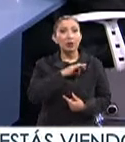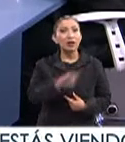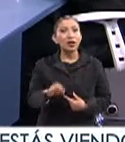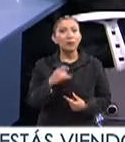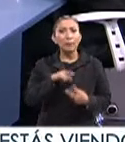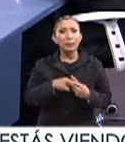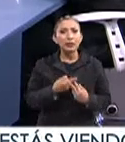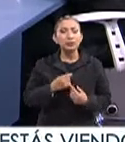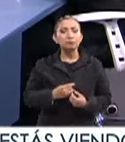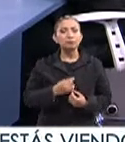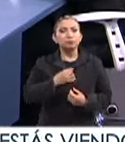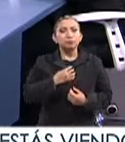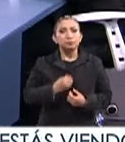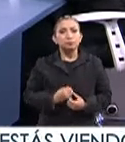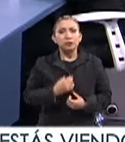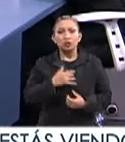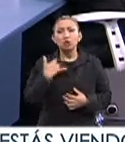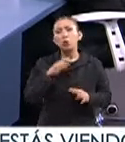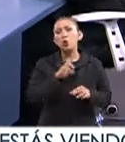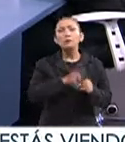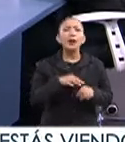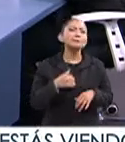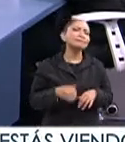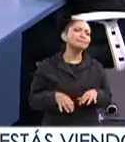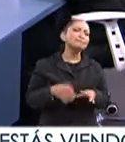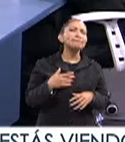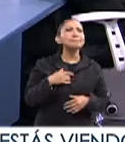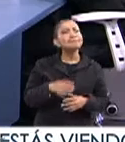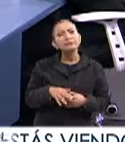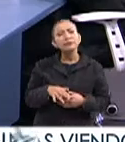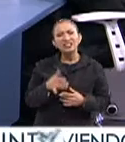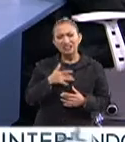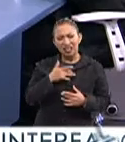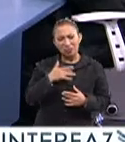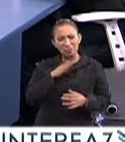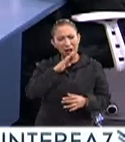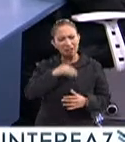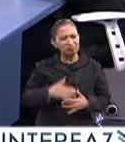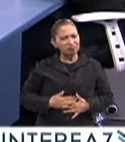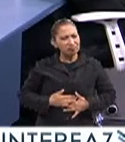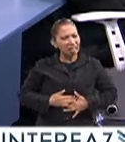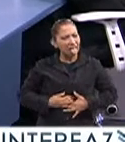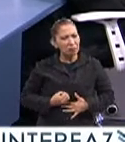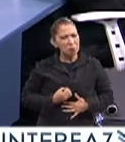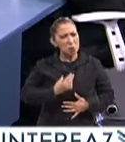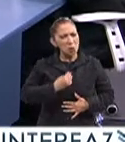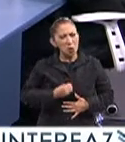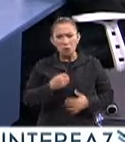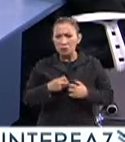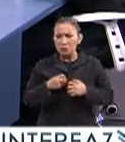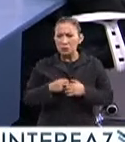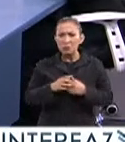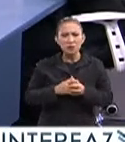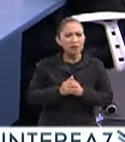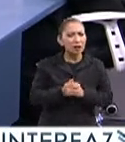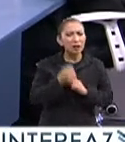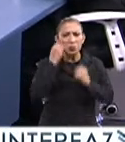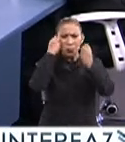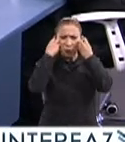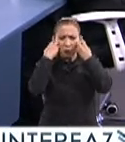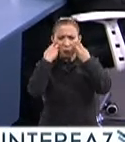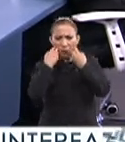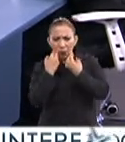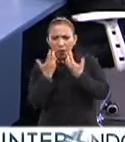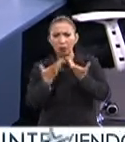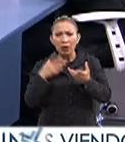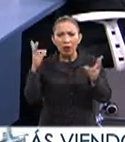forma empieza... repentina, es decir, yo estoy normal. Exacto. Y tengo este tipo de molestias y me siento mal, me siento muy ansioso, empiezo a sudar,